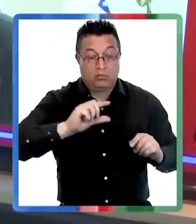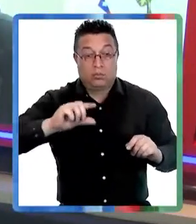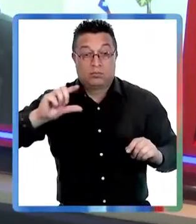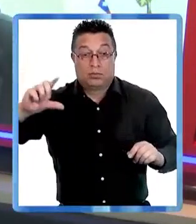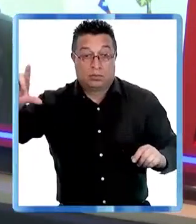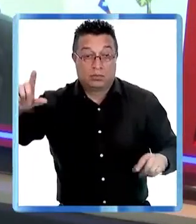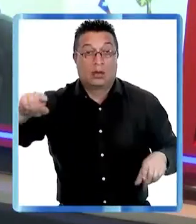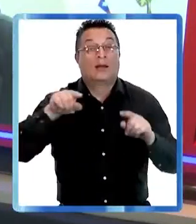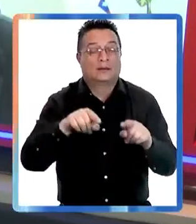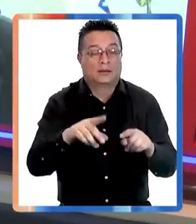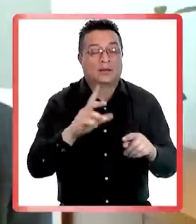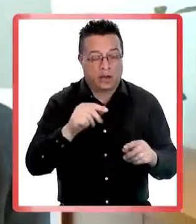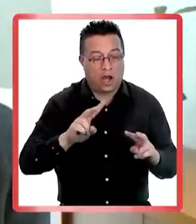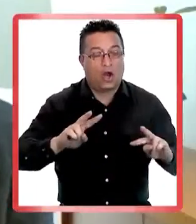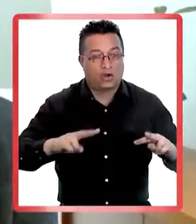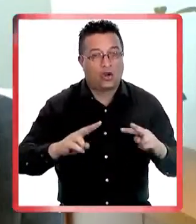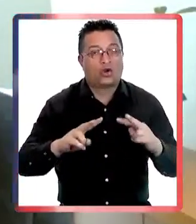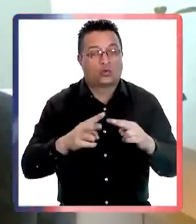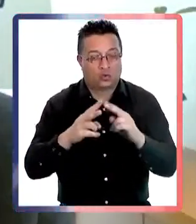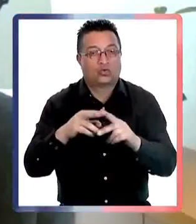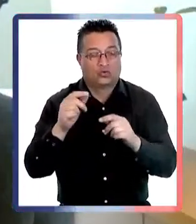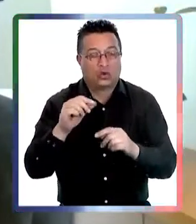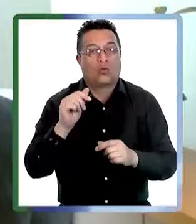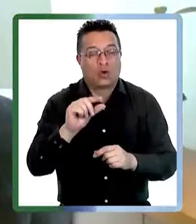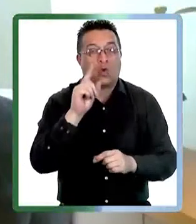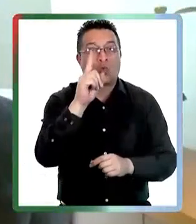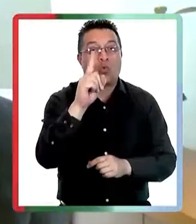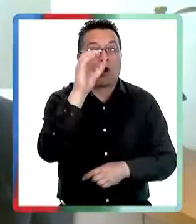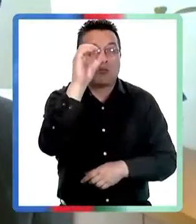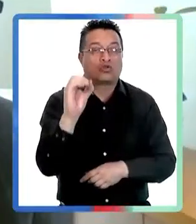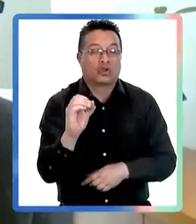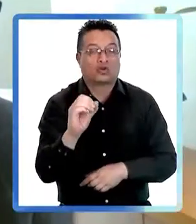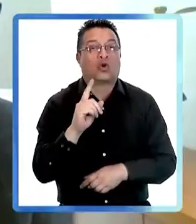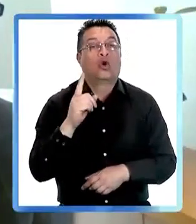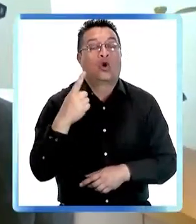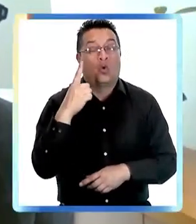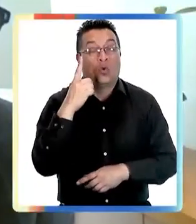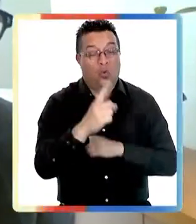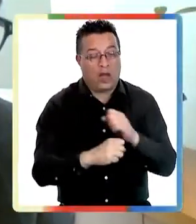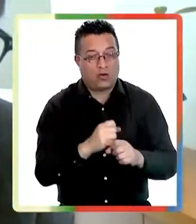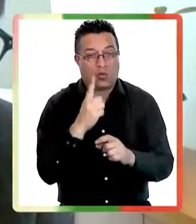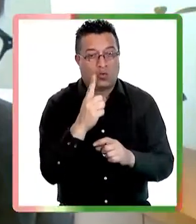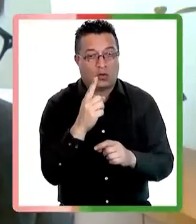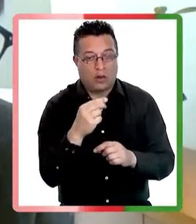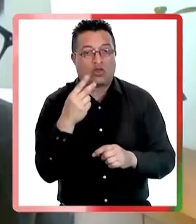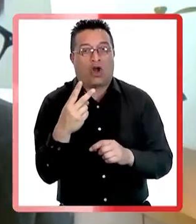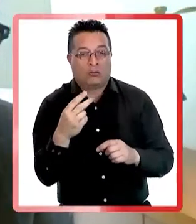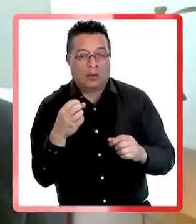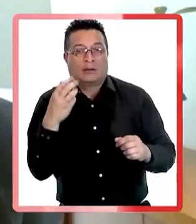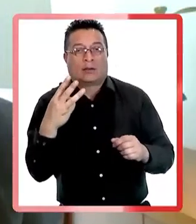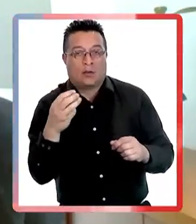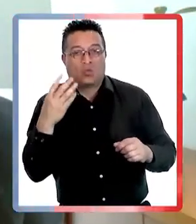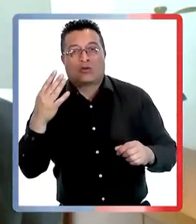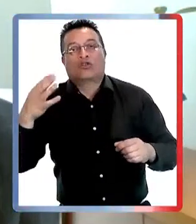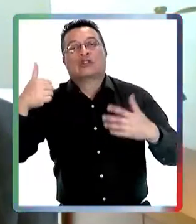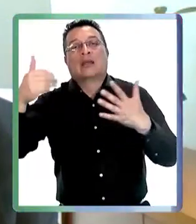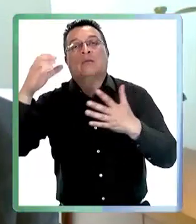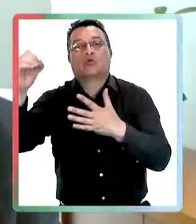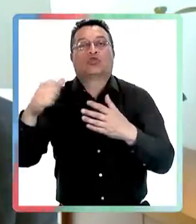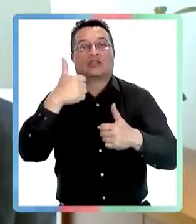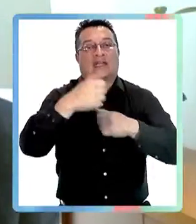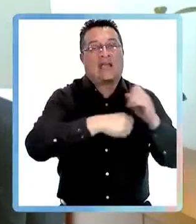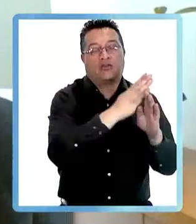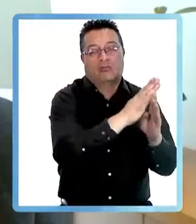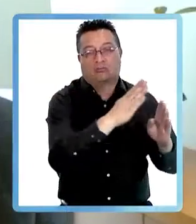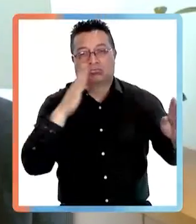progresiva, y por eso se va a ir construyendo de un 1% por año. ¿Ya? Eso es